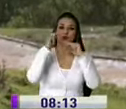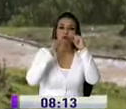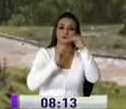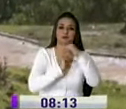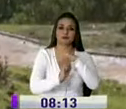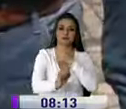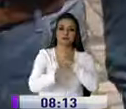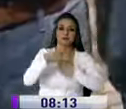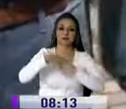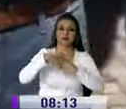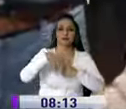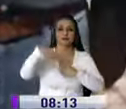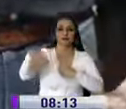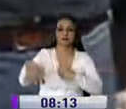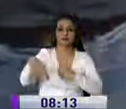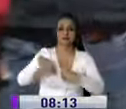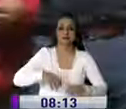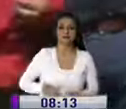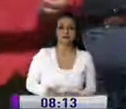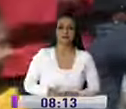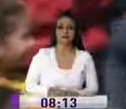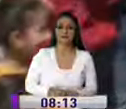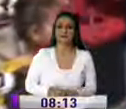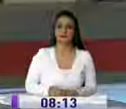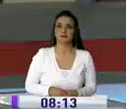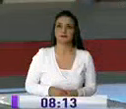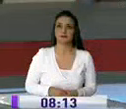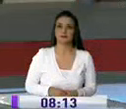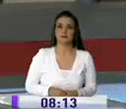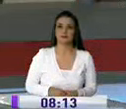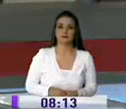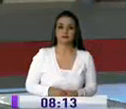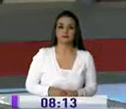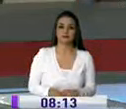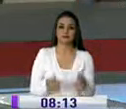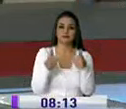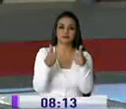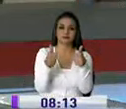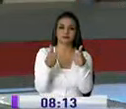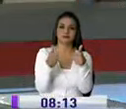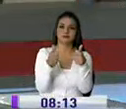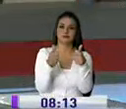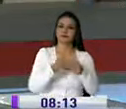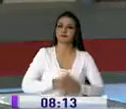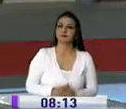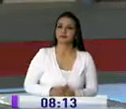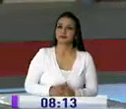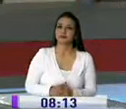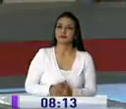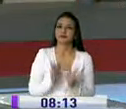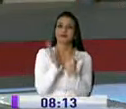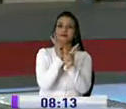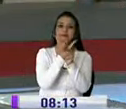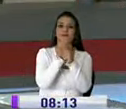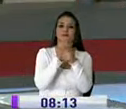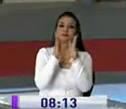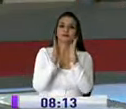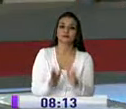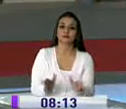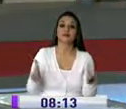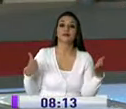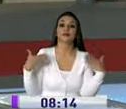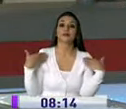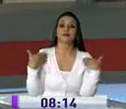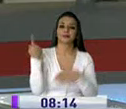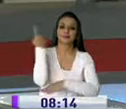Quito, informó Carolina Basante. Muy bien, mi querida Mahadmia, feliz día del trabajador,